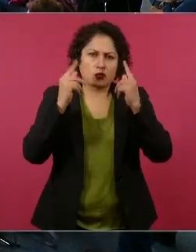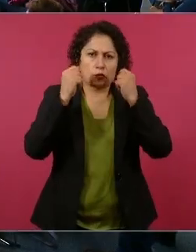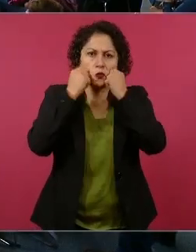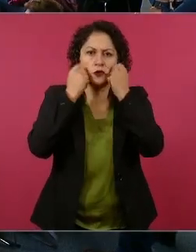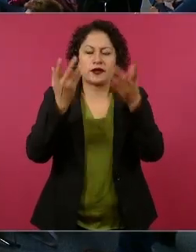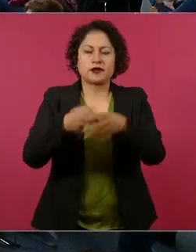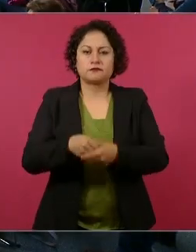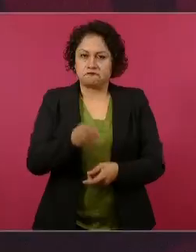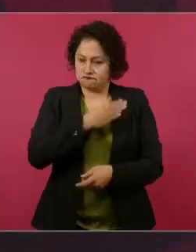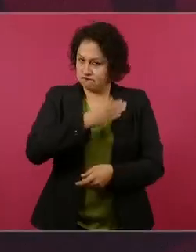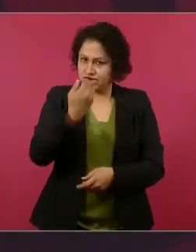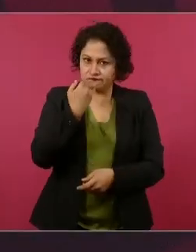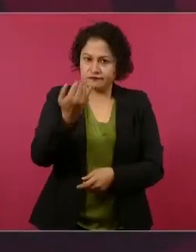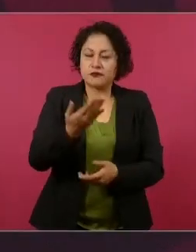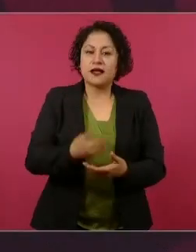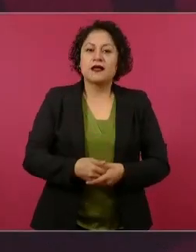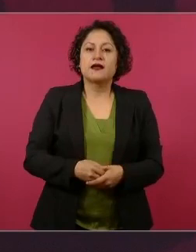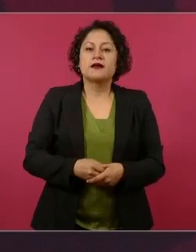Porque